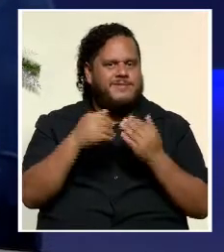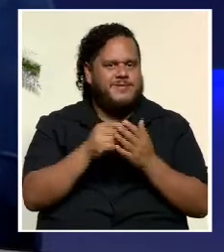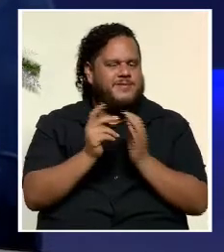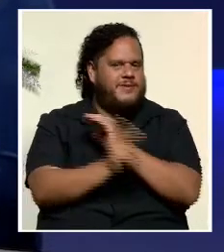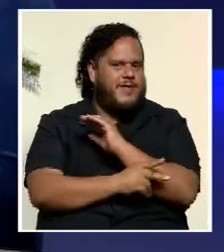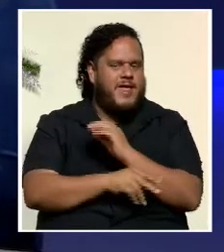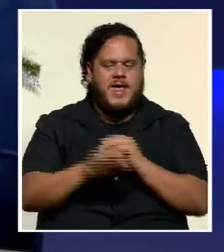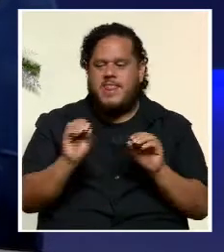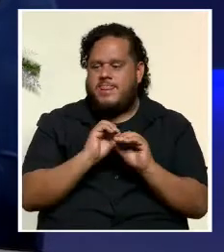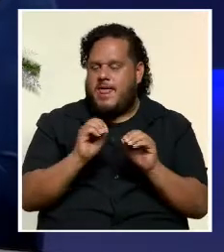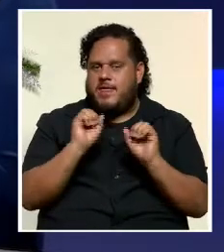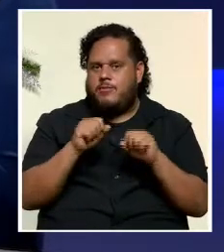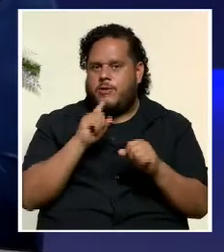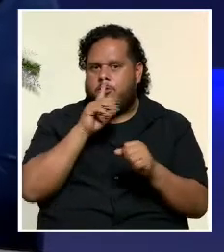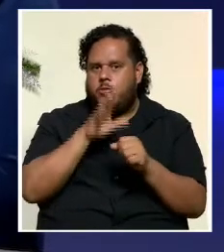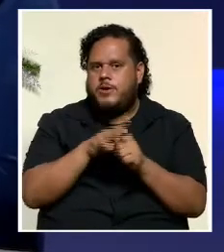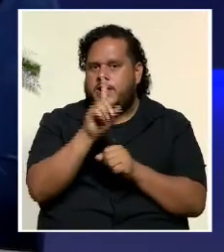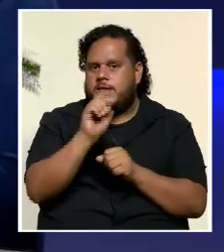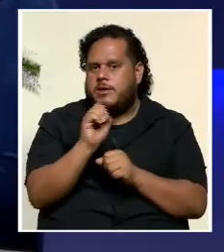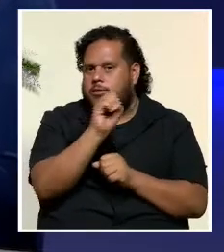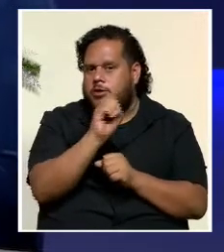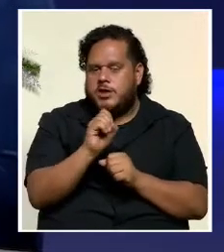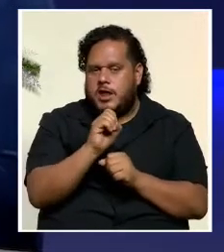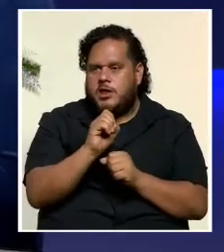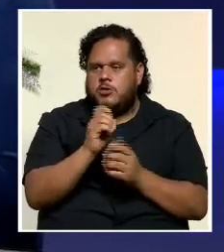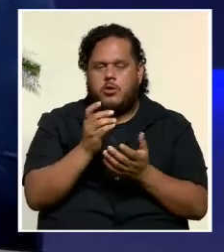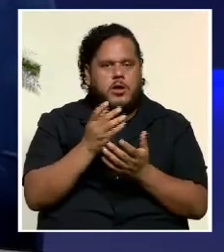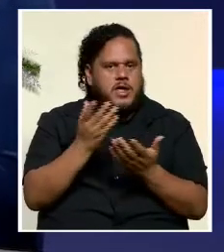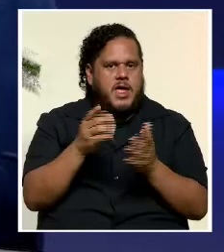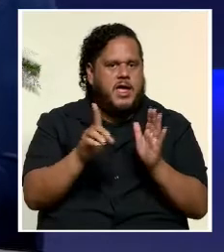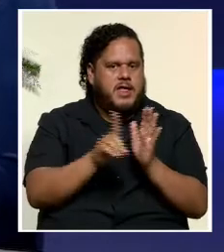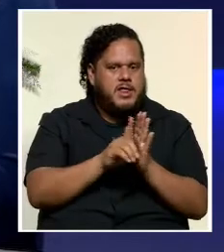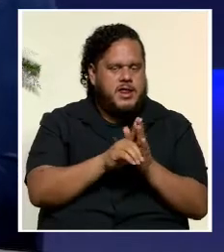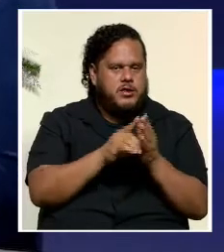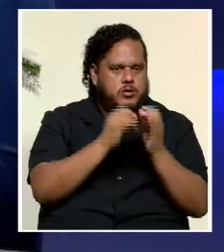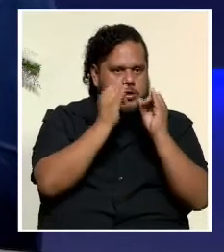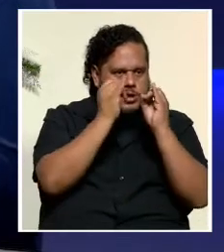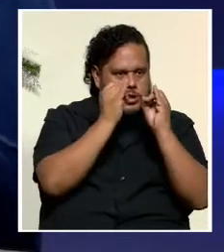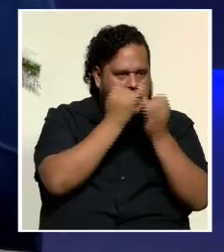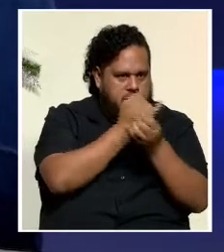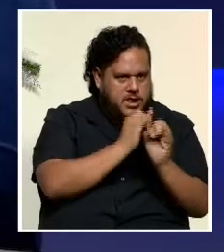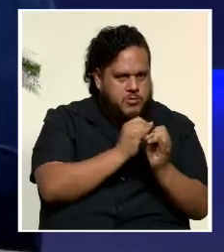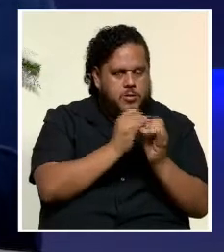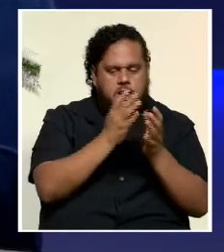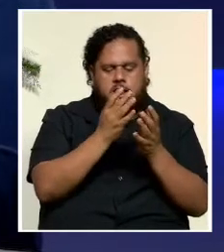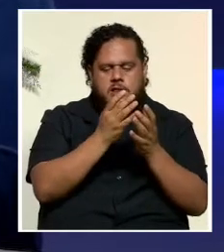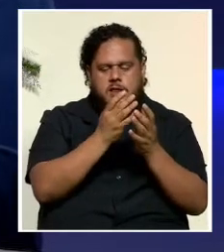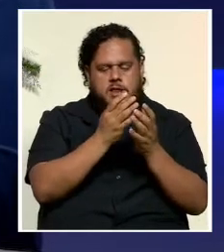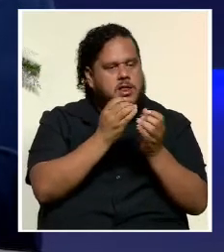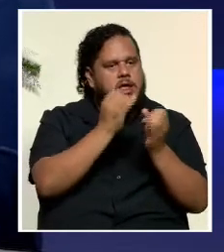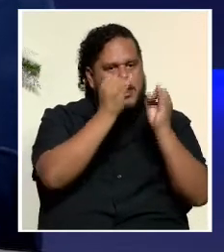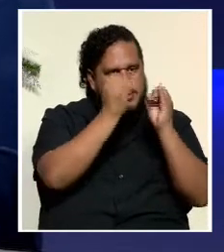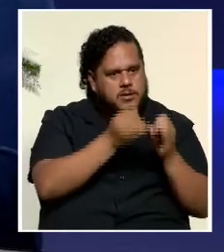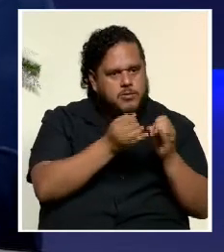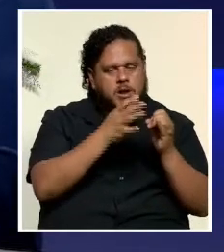el 100% de las obligaciones en derechos individuales y sociales en un solo